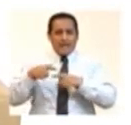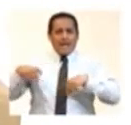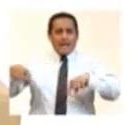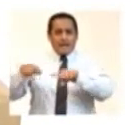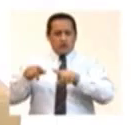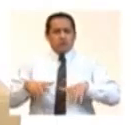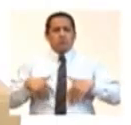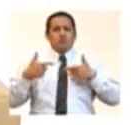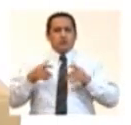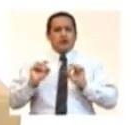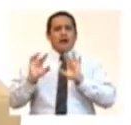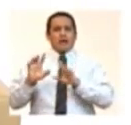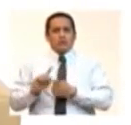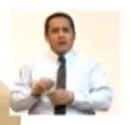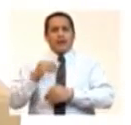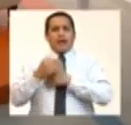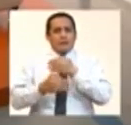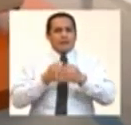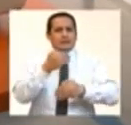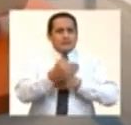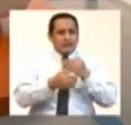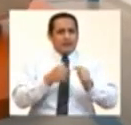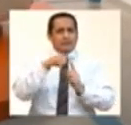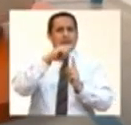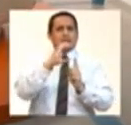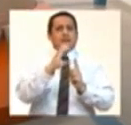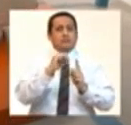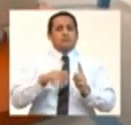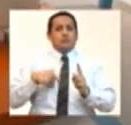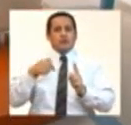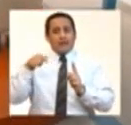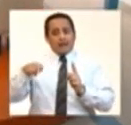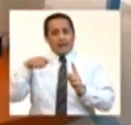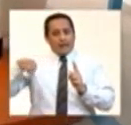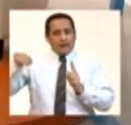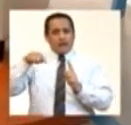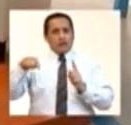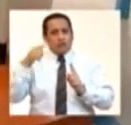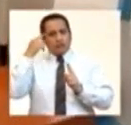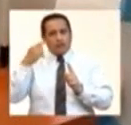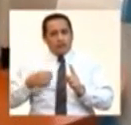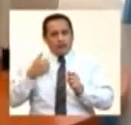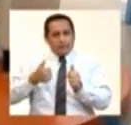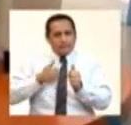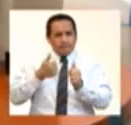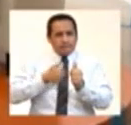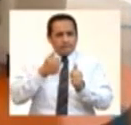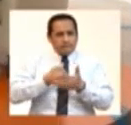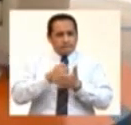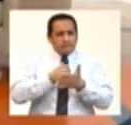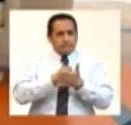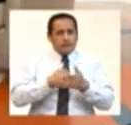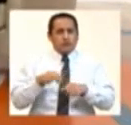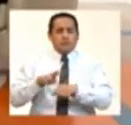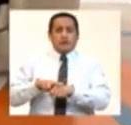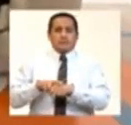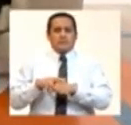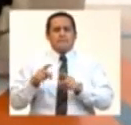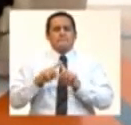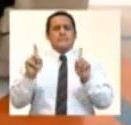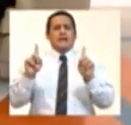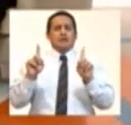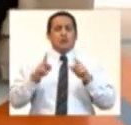haber llegado al Tribunal Constitucional. Claro, claro. Esa era, digamos, la ruta normal. La ruta